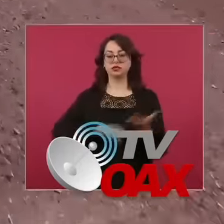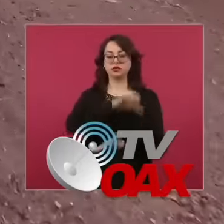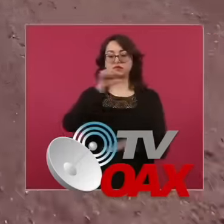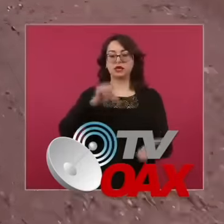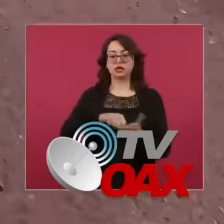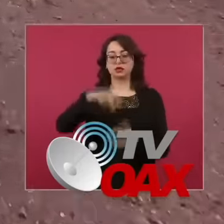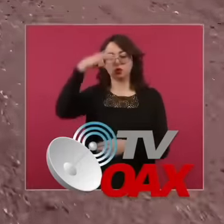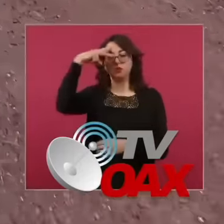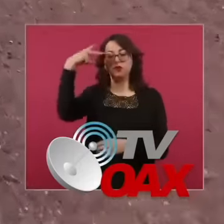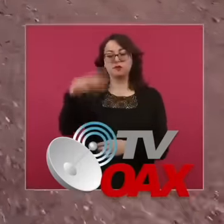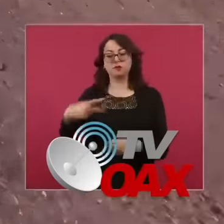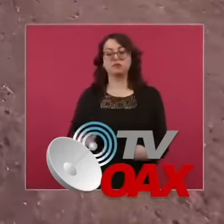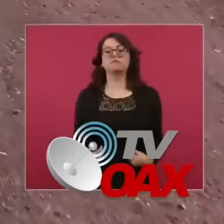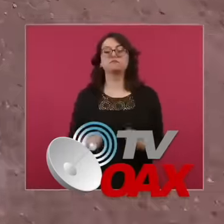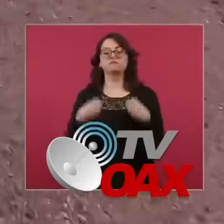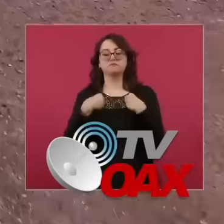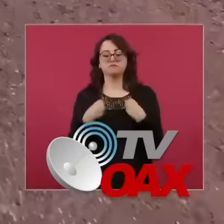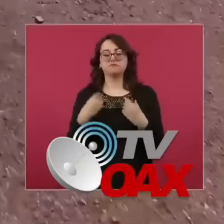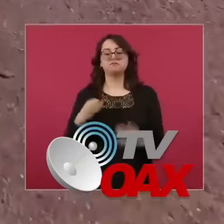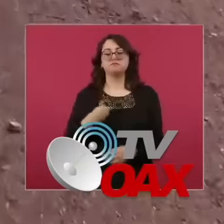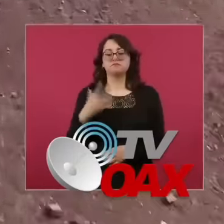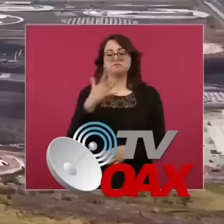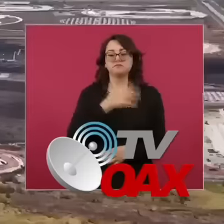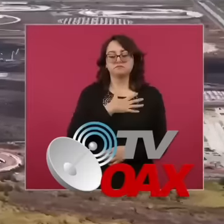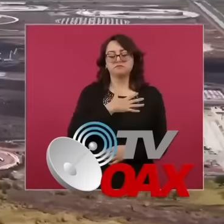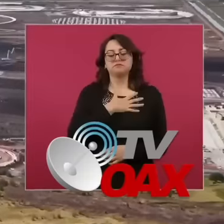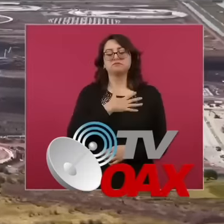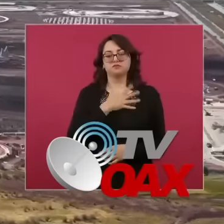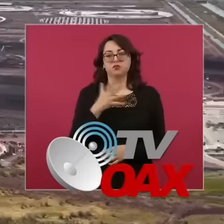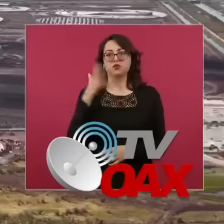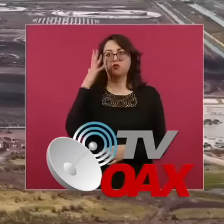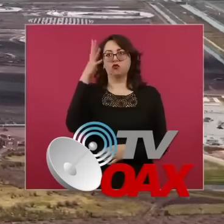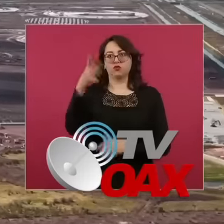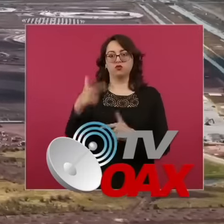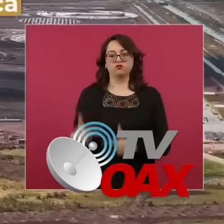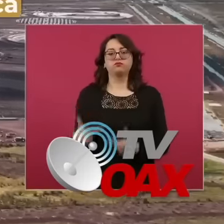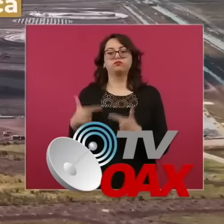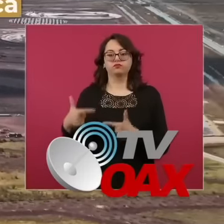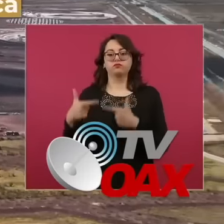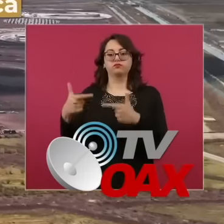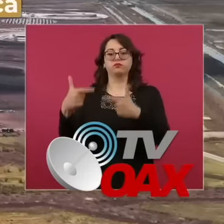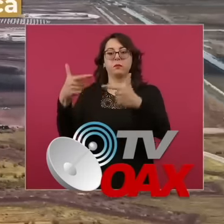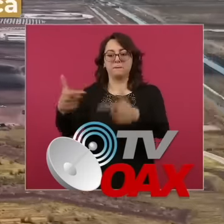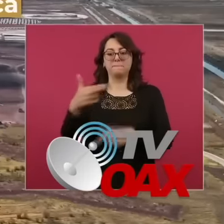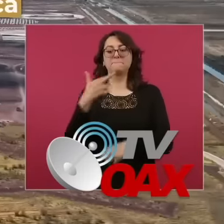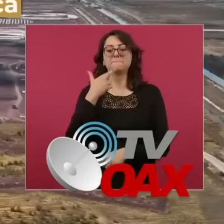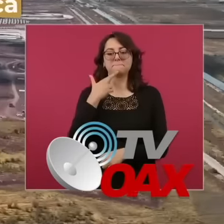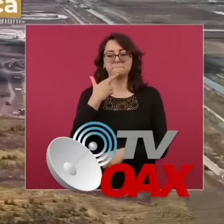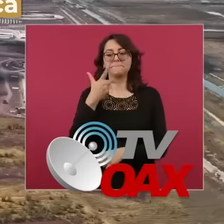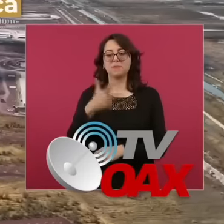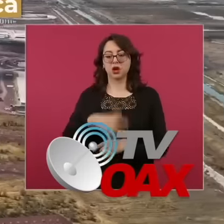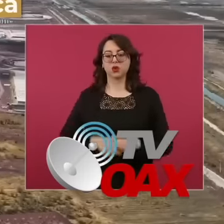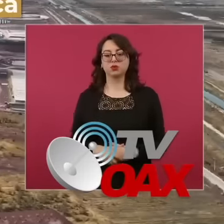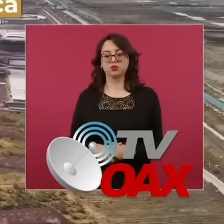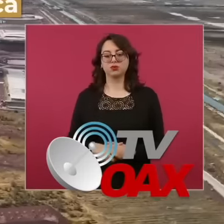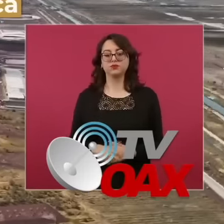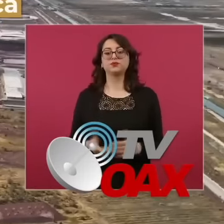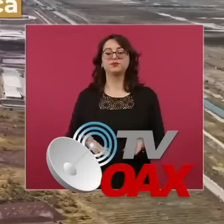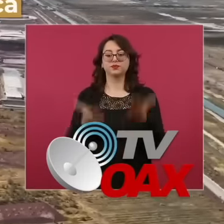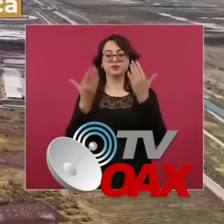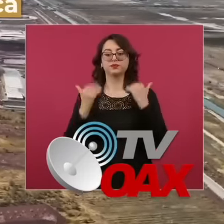imaginar y dibujar un futuro radicalmente mejor para las generaciones por venir a continuación Les